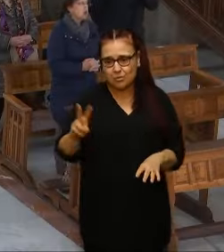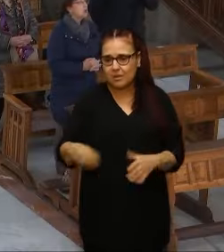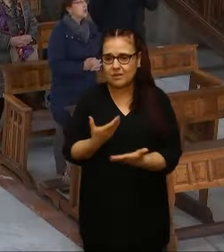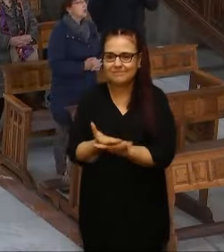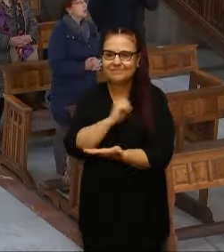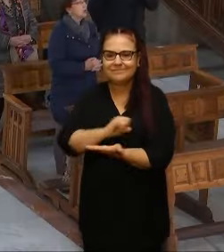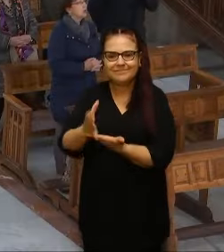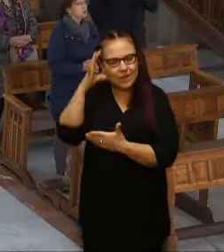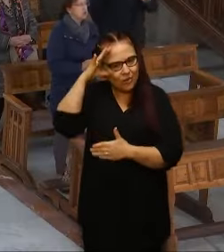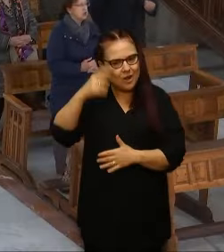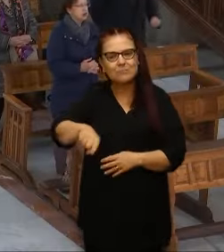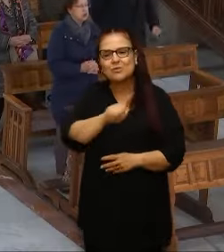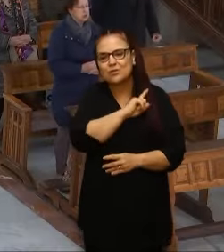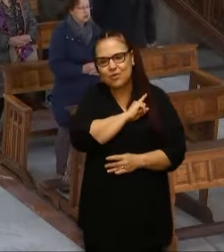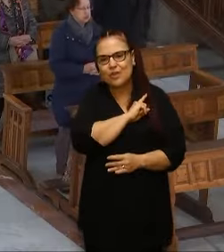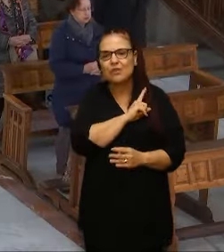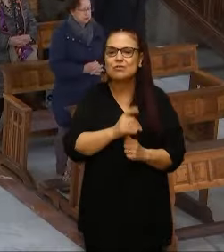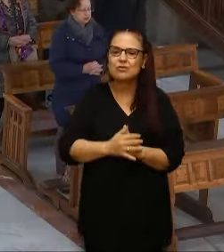al Señor.